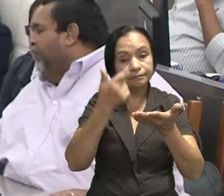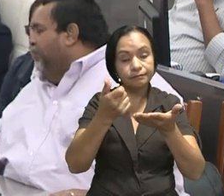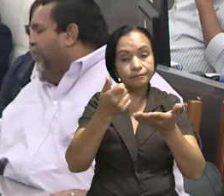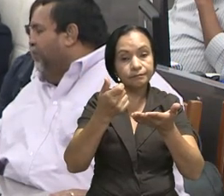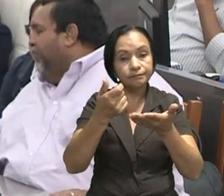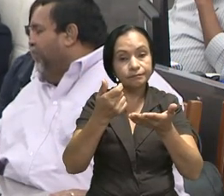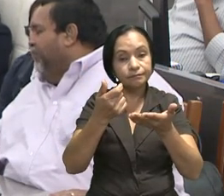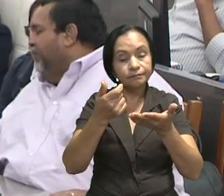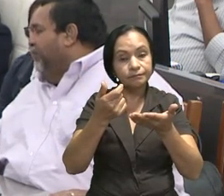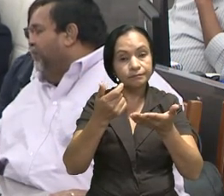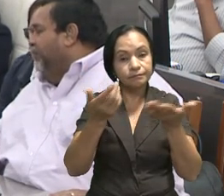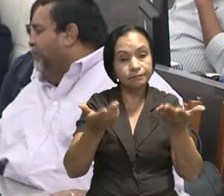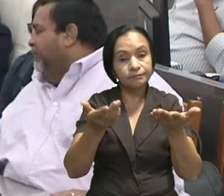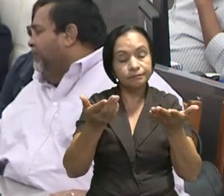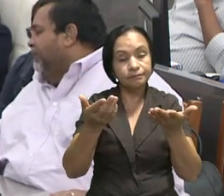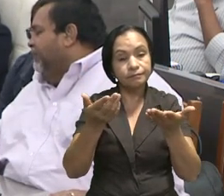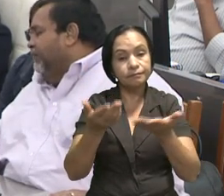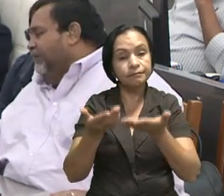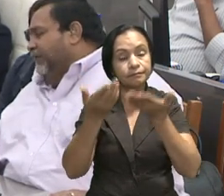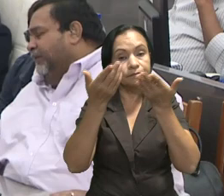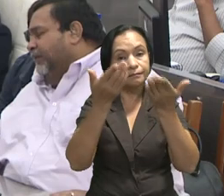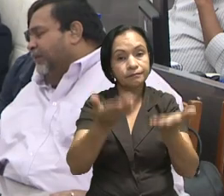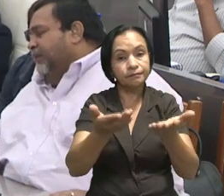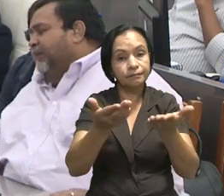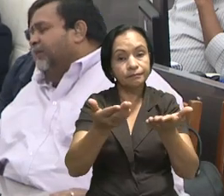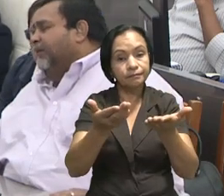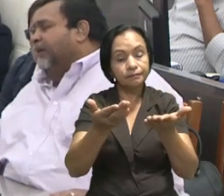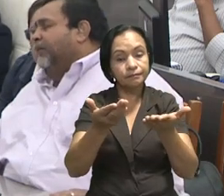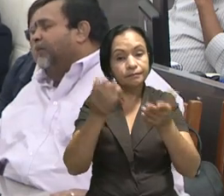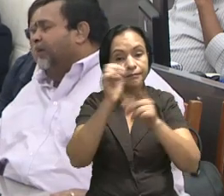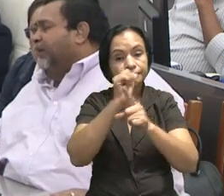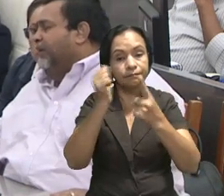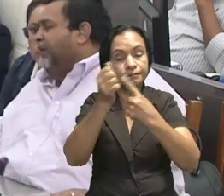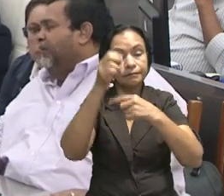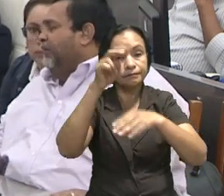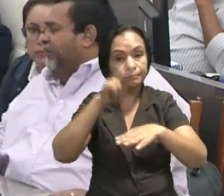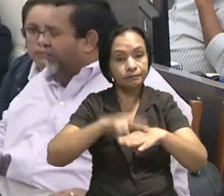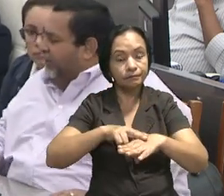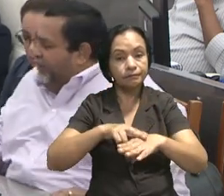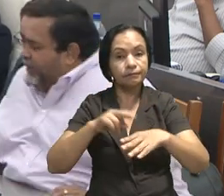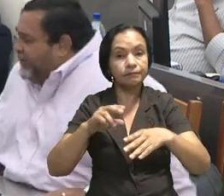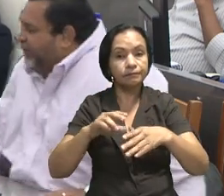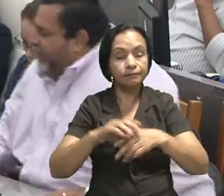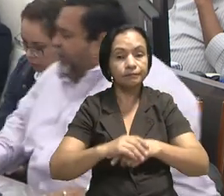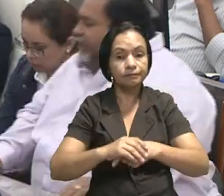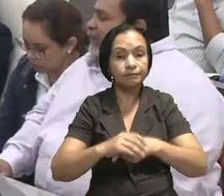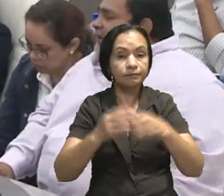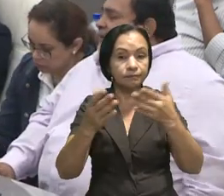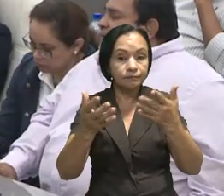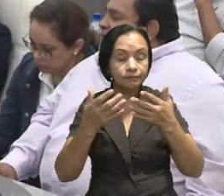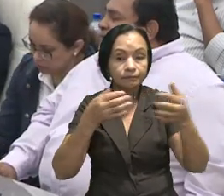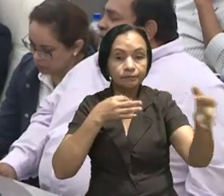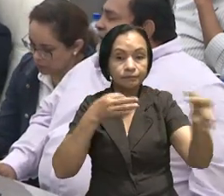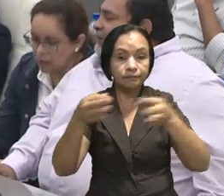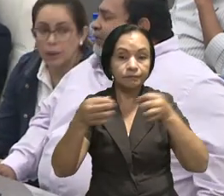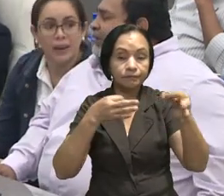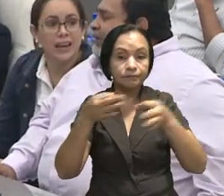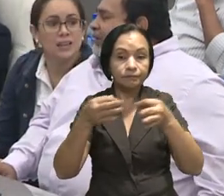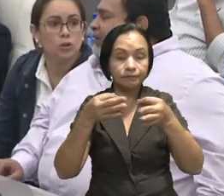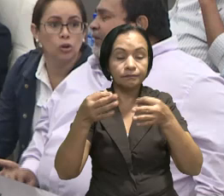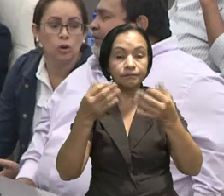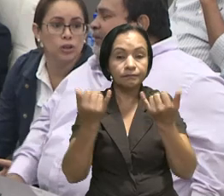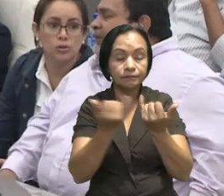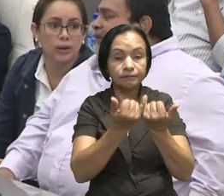reconocimiento que se les brinde en esta Asamblea Nacional. Quería expresar